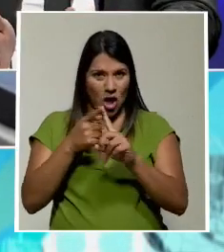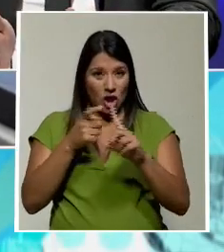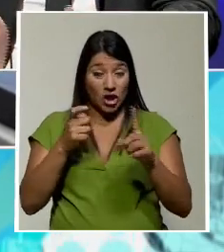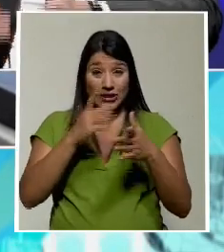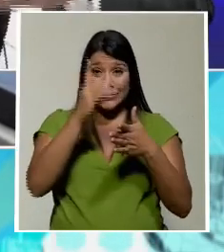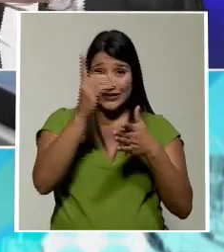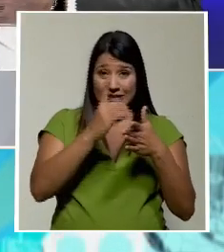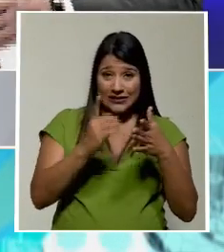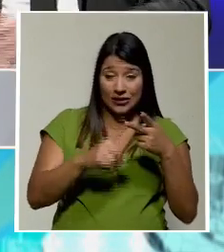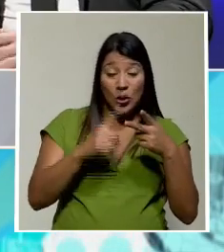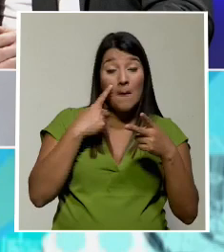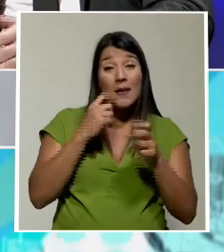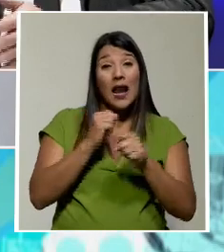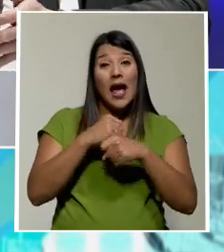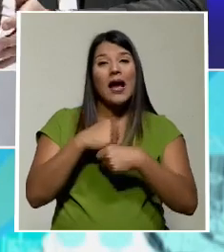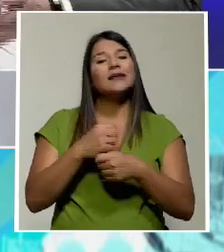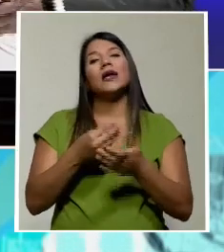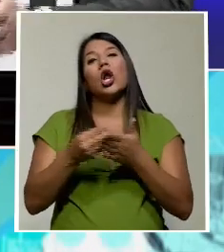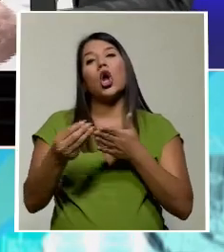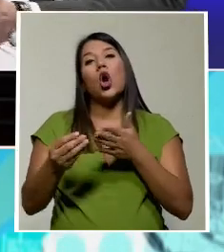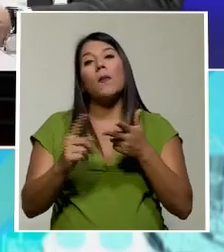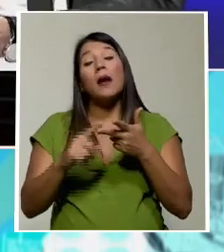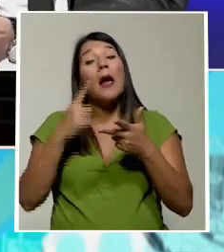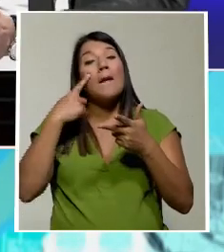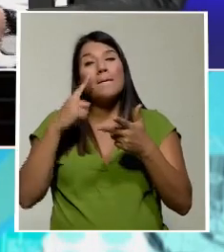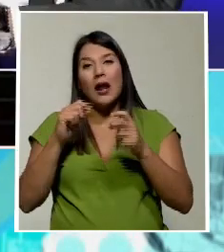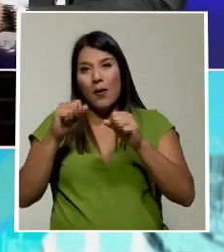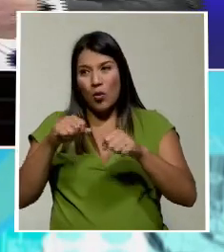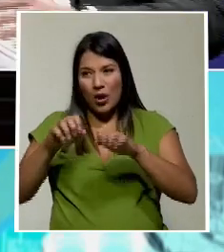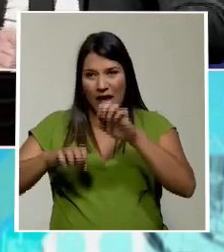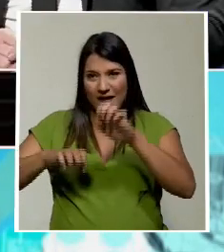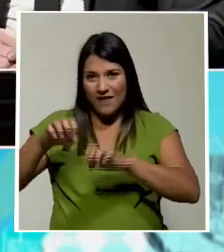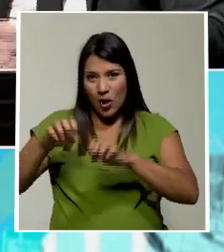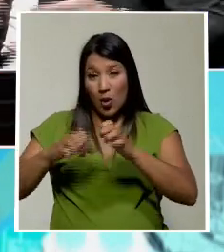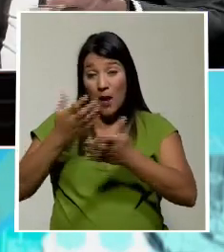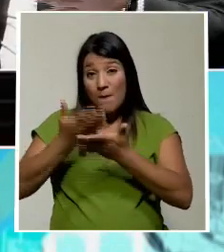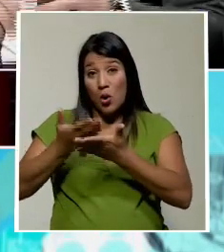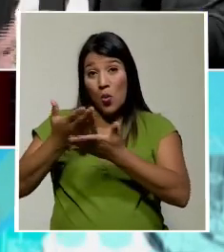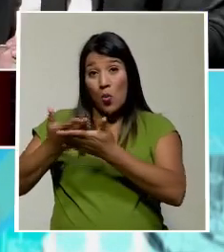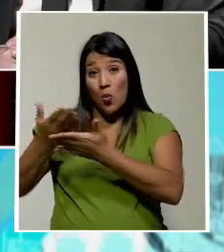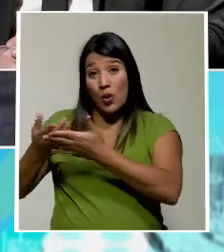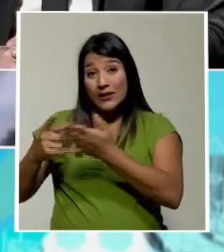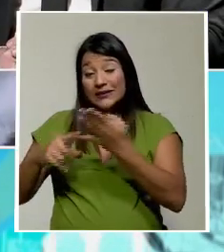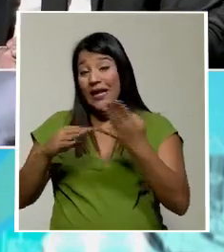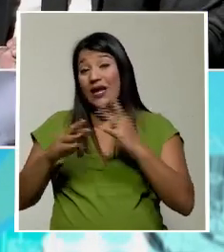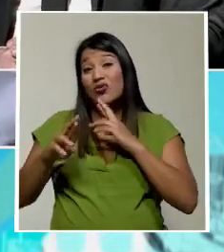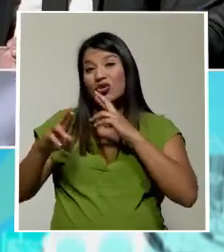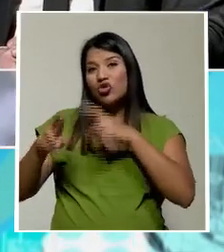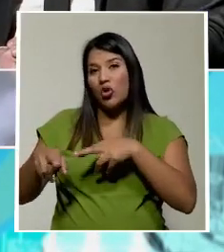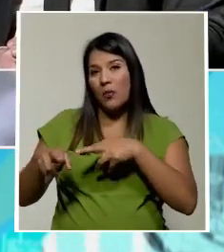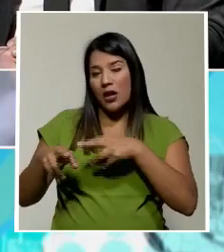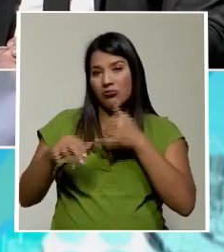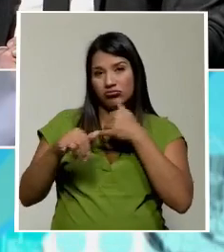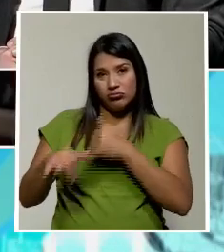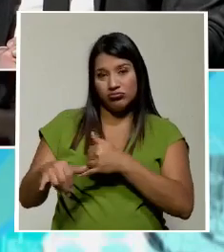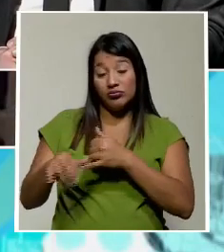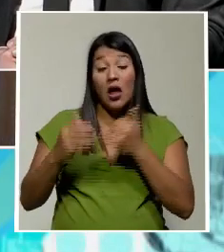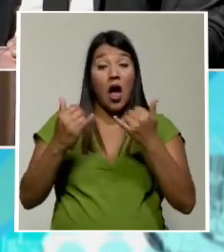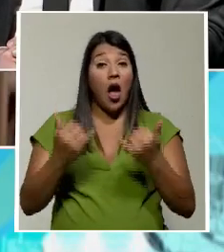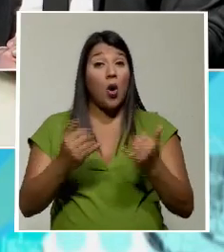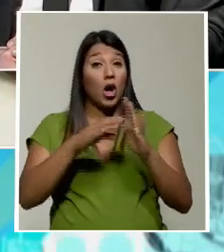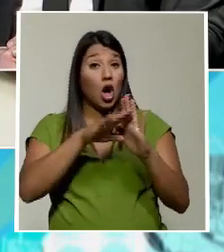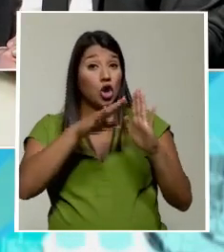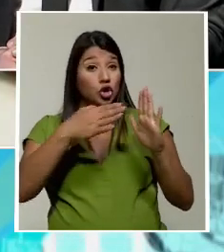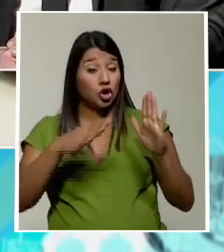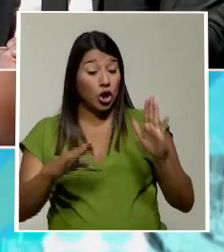del cartel y, como le comentaba, desde la valoración de las ofertas y los recursos de apelación que han interpuesto los oferentes. Ahora, la Contraloría califica